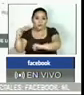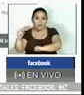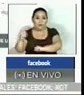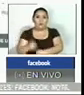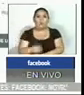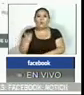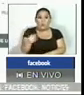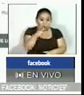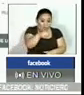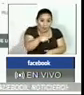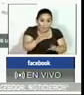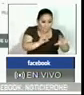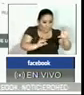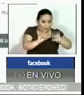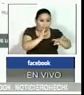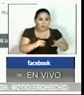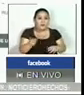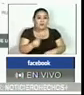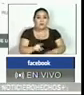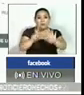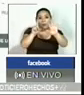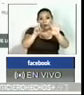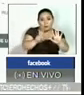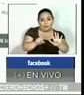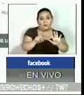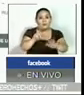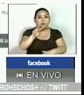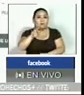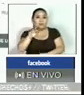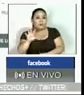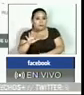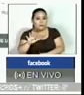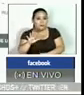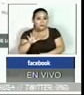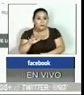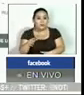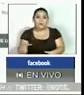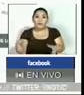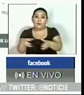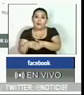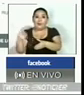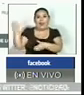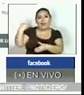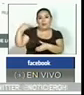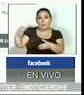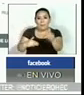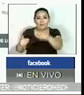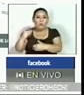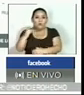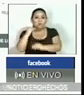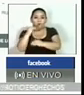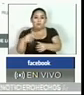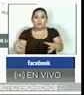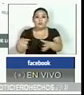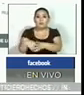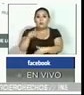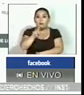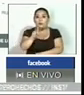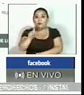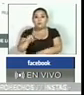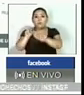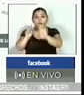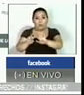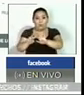casos locales, si revisamos, son 625. Los casos importados se quedaron estancados en 117.